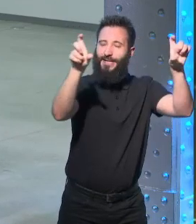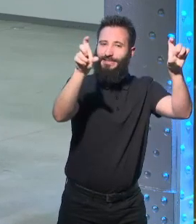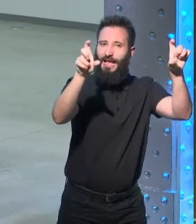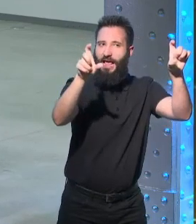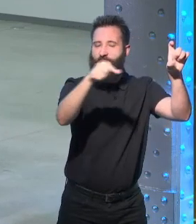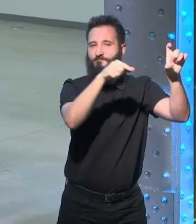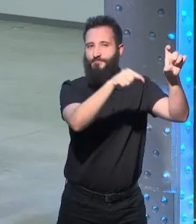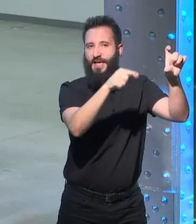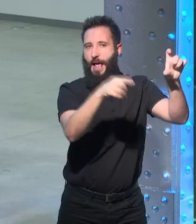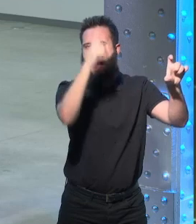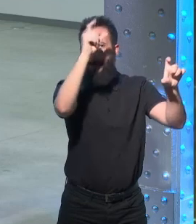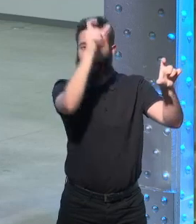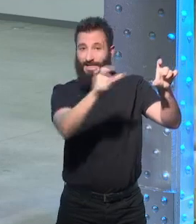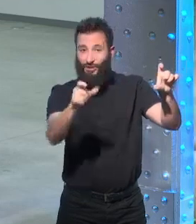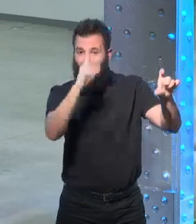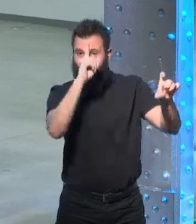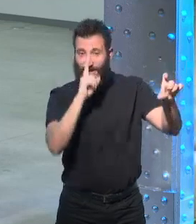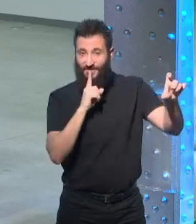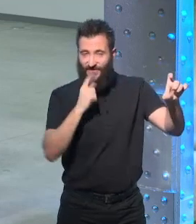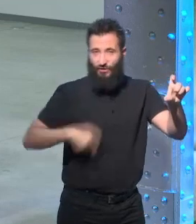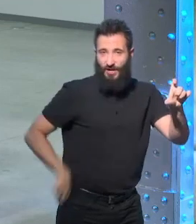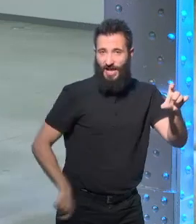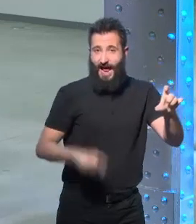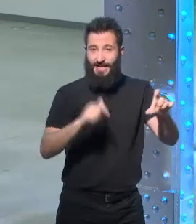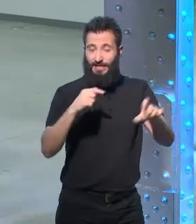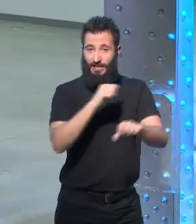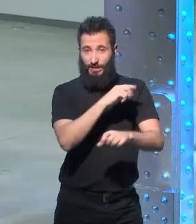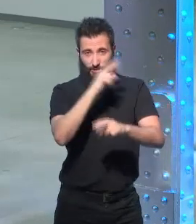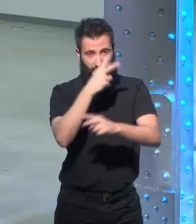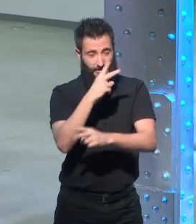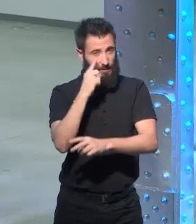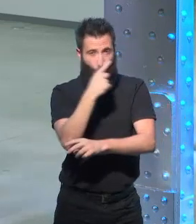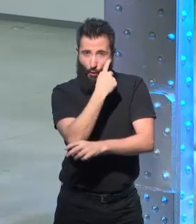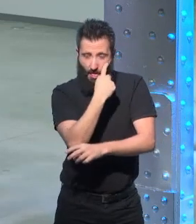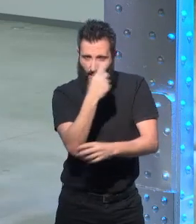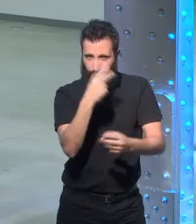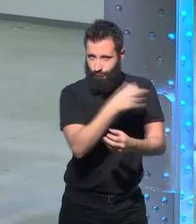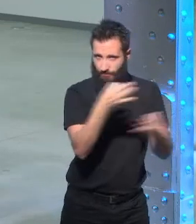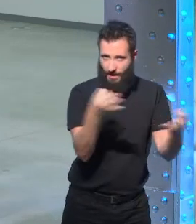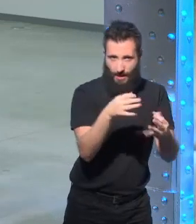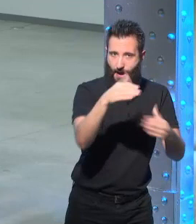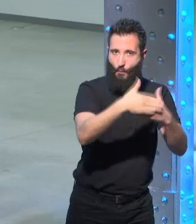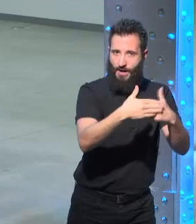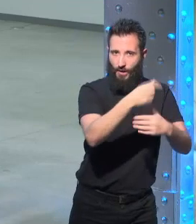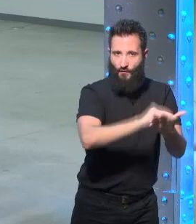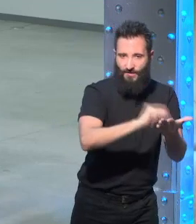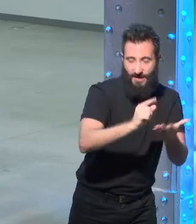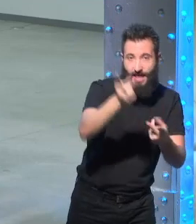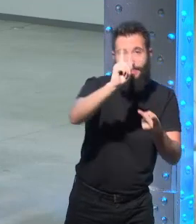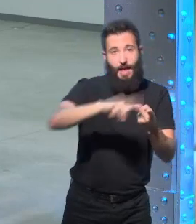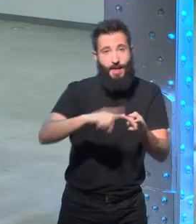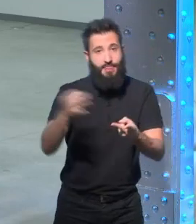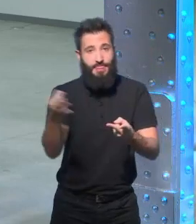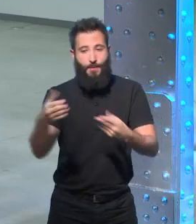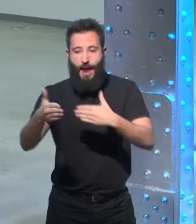tener personal de seguridad en las puertas de sus oficinas, también tienen que tener personal de seguridad, por así decirlo, en